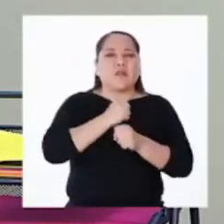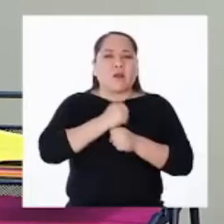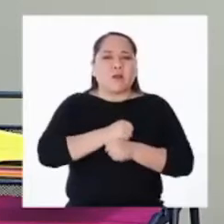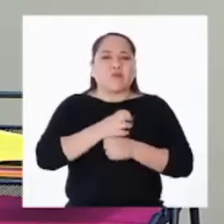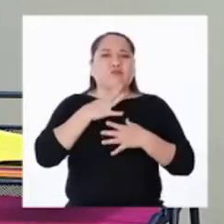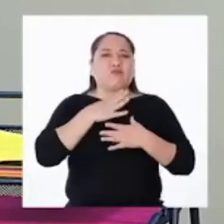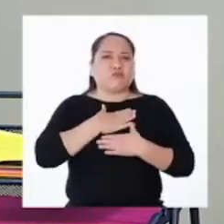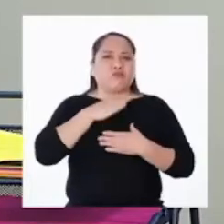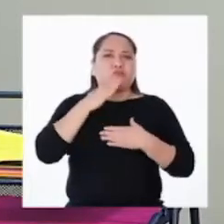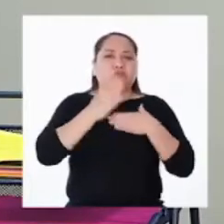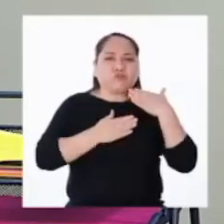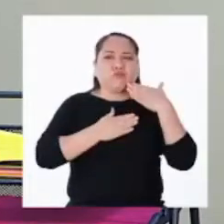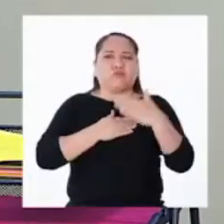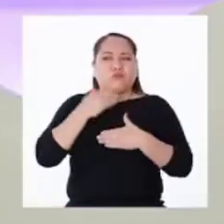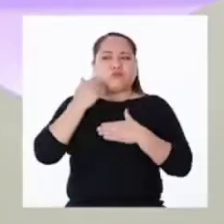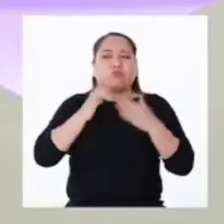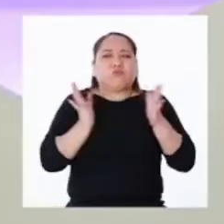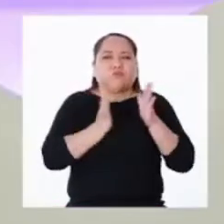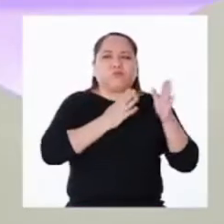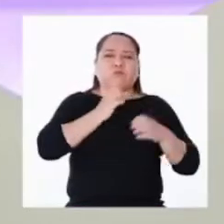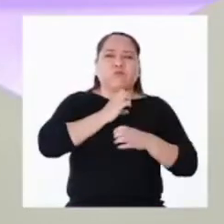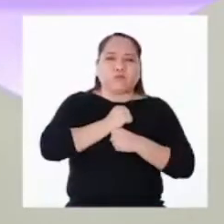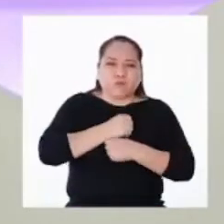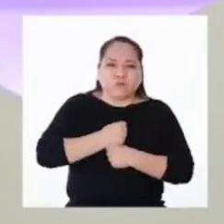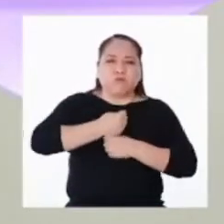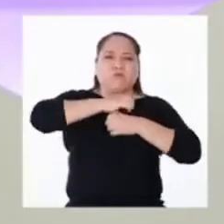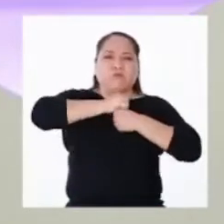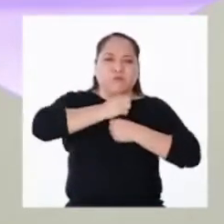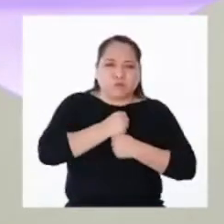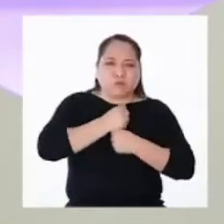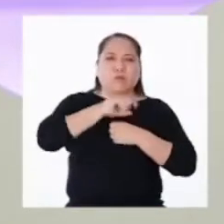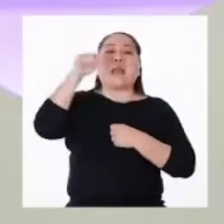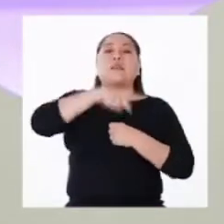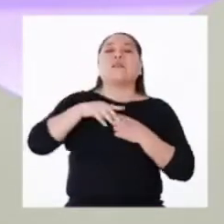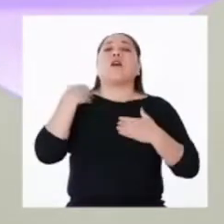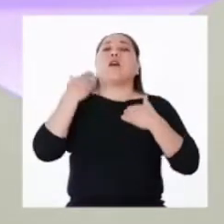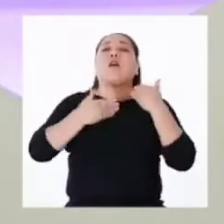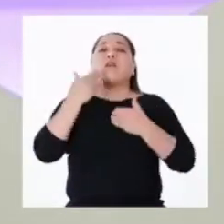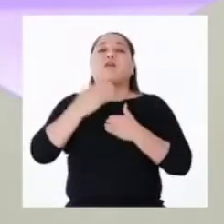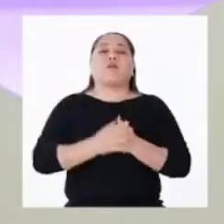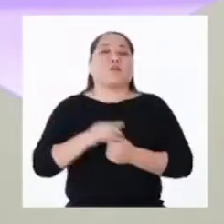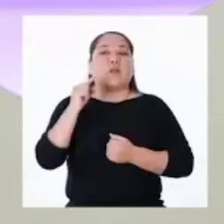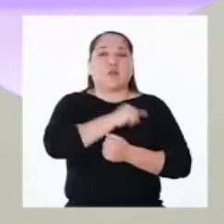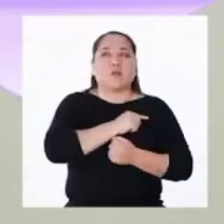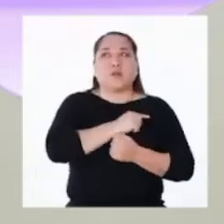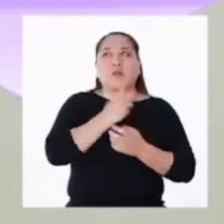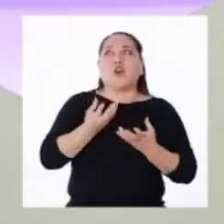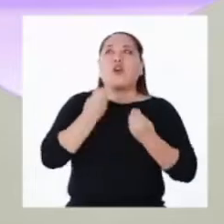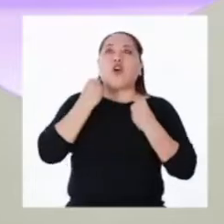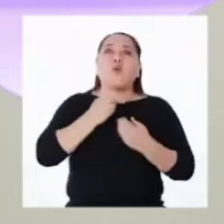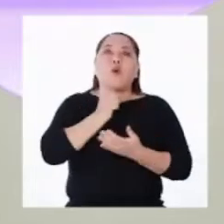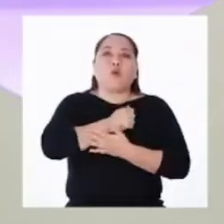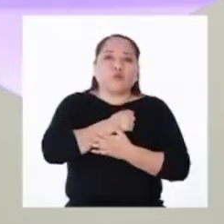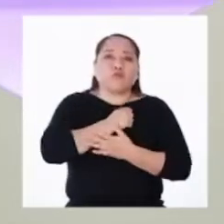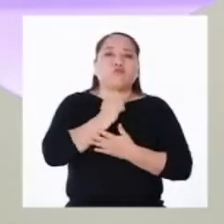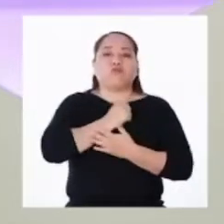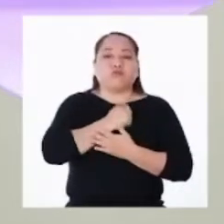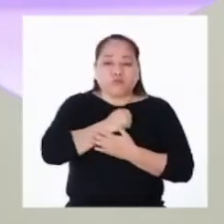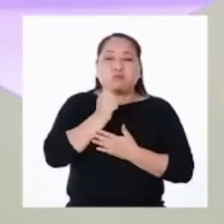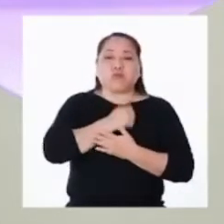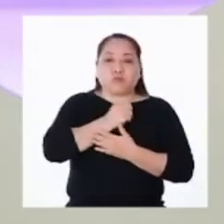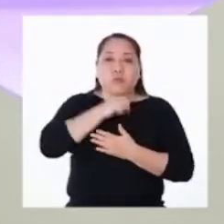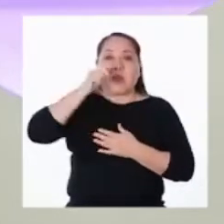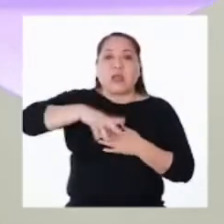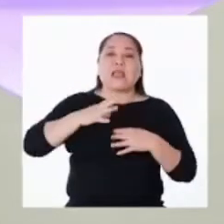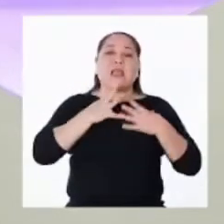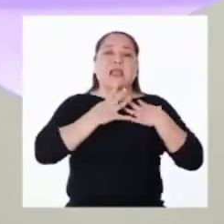manera rítmica y secuencial? A través del ciclo cardíaco, que es la secuencia de eventos de un latido del corazón, con